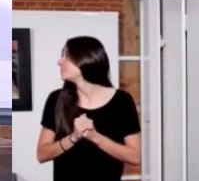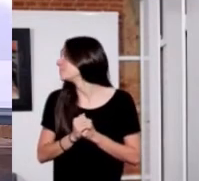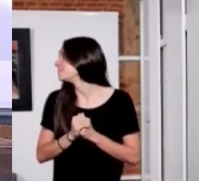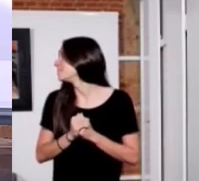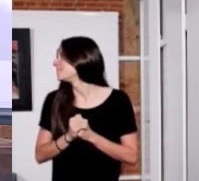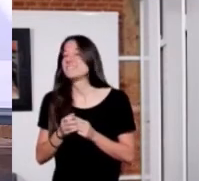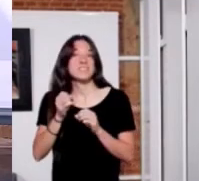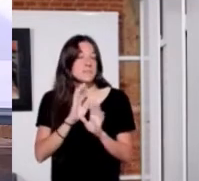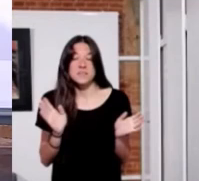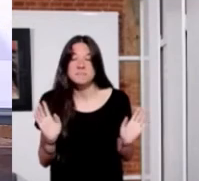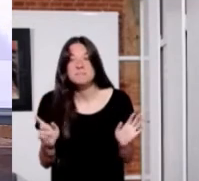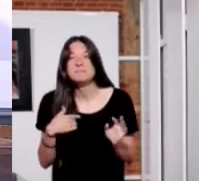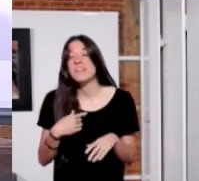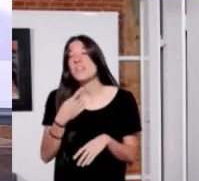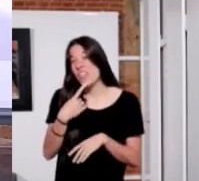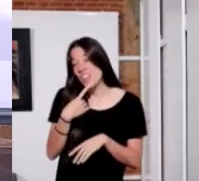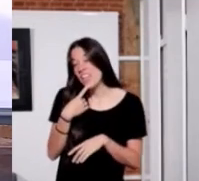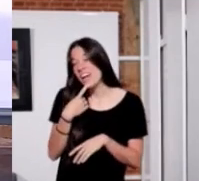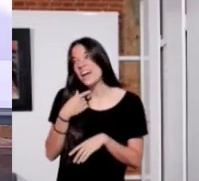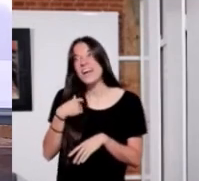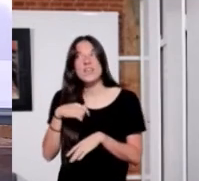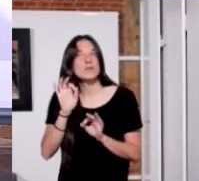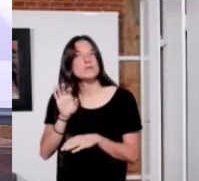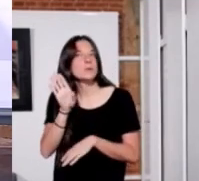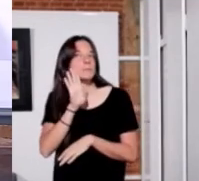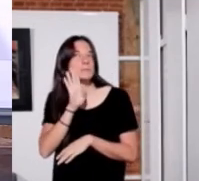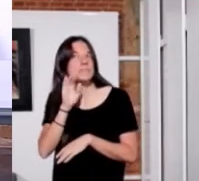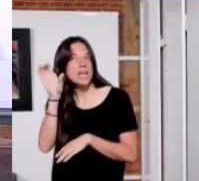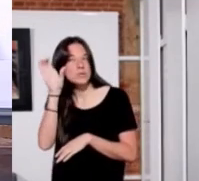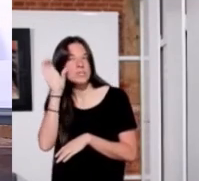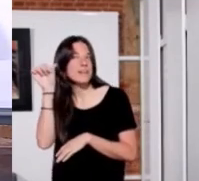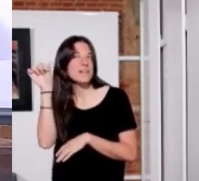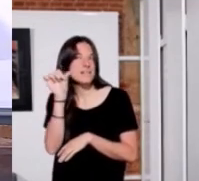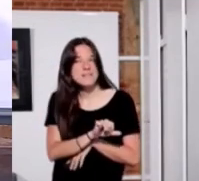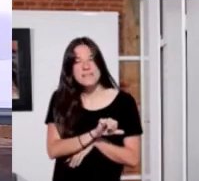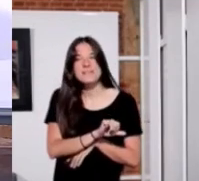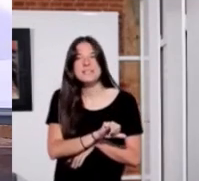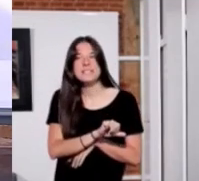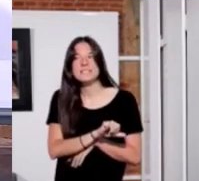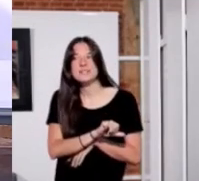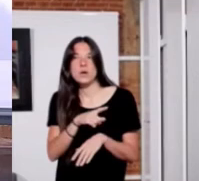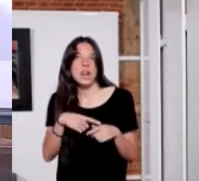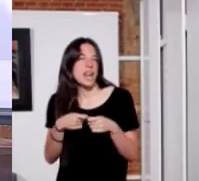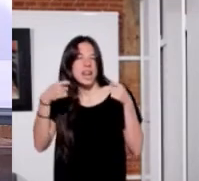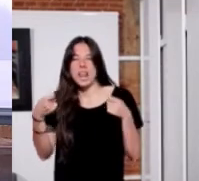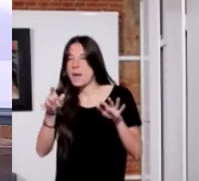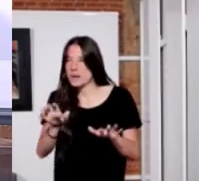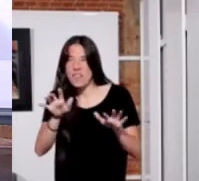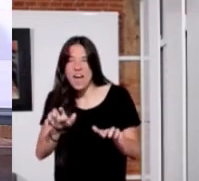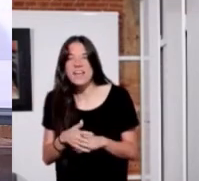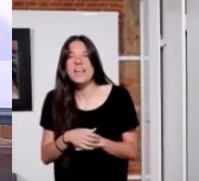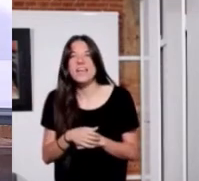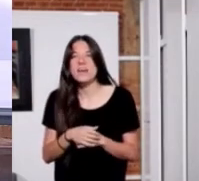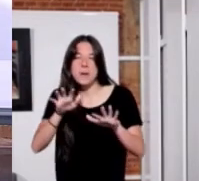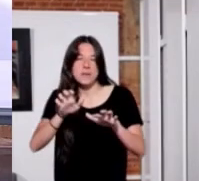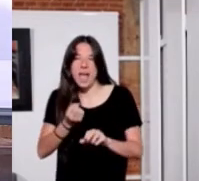Bueno, pues nada, decía que os estoy escuchando todo este largo rato de aprendizaje